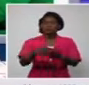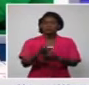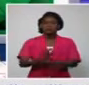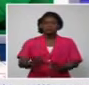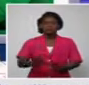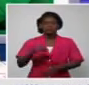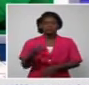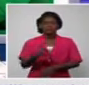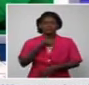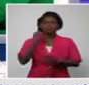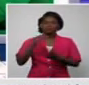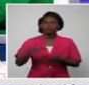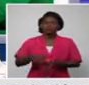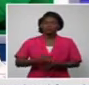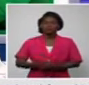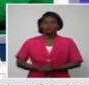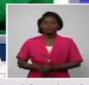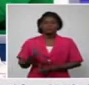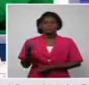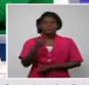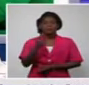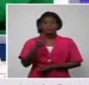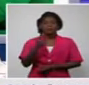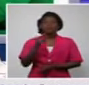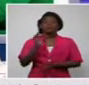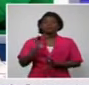de ellos en terapia intensiva,